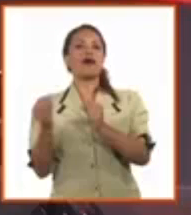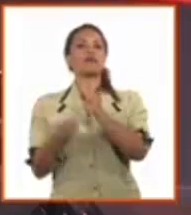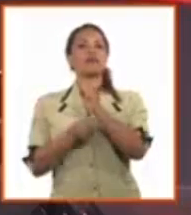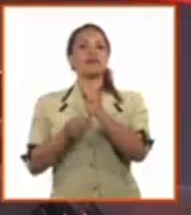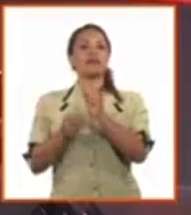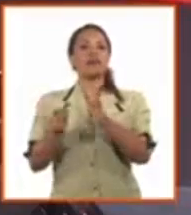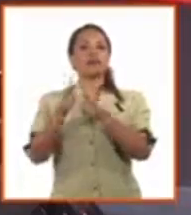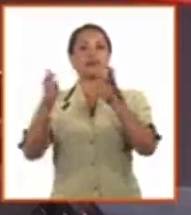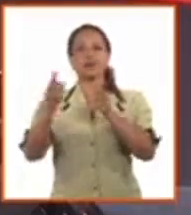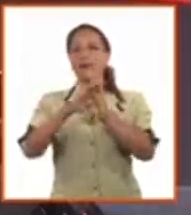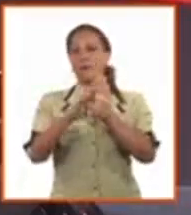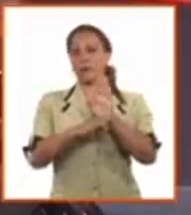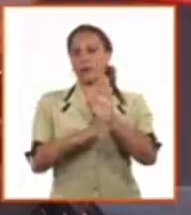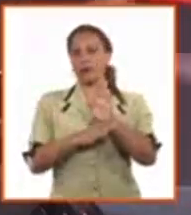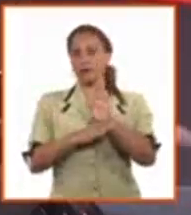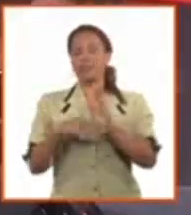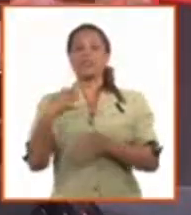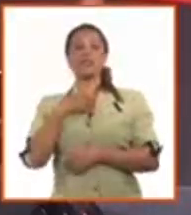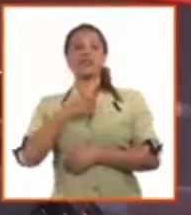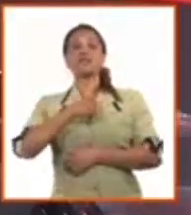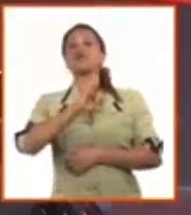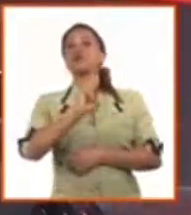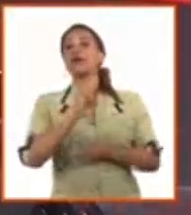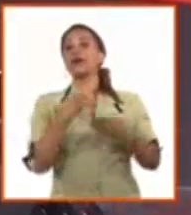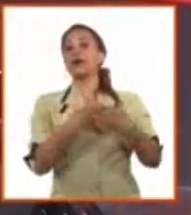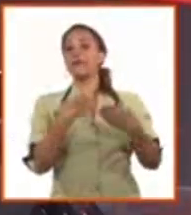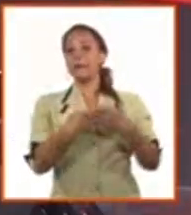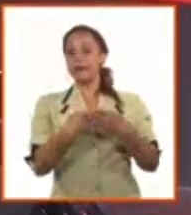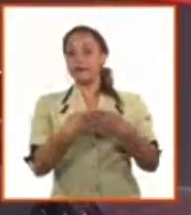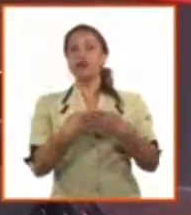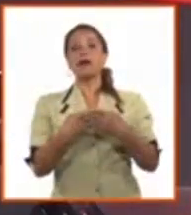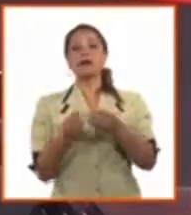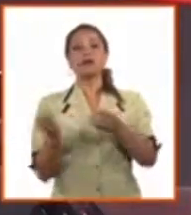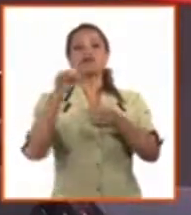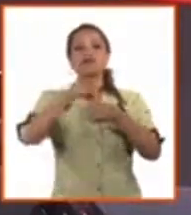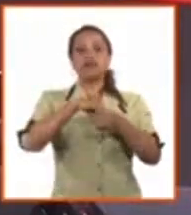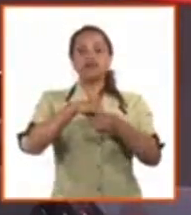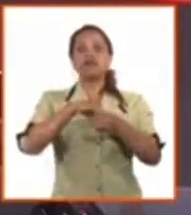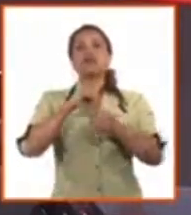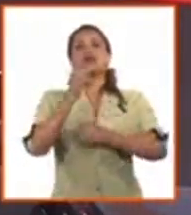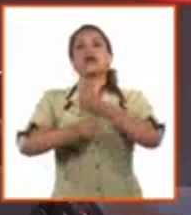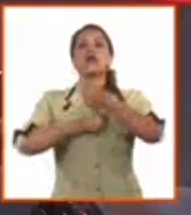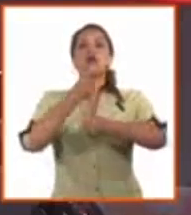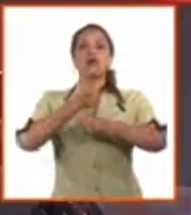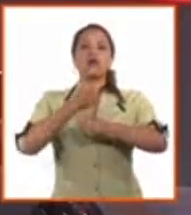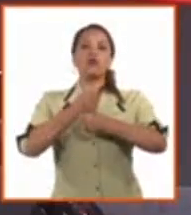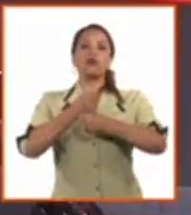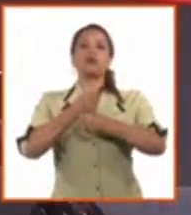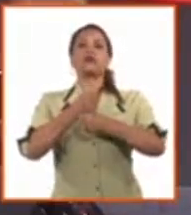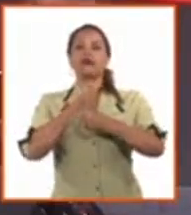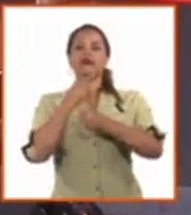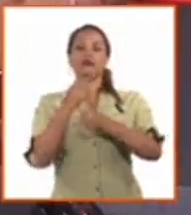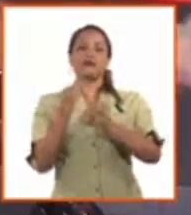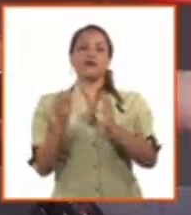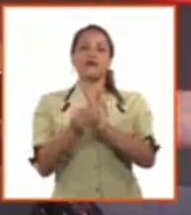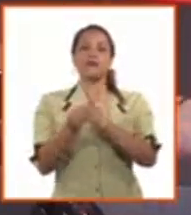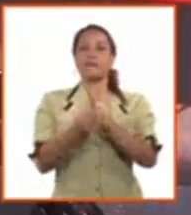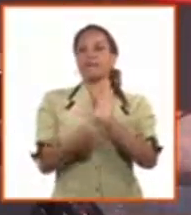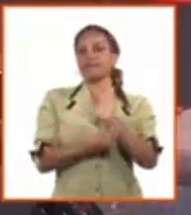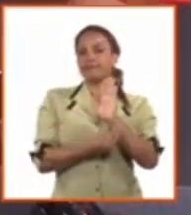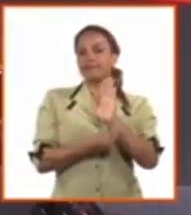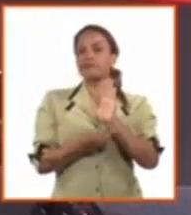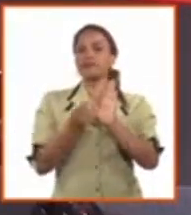seis y hay seis de las empresas que se están beneficiando con la utilización de esos de esos incentivos